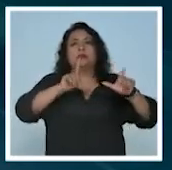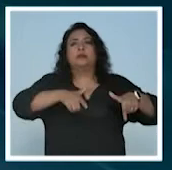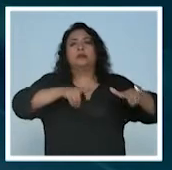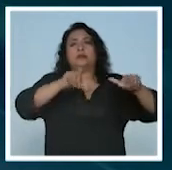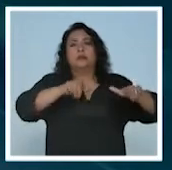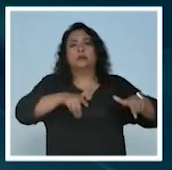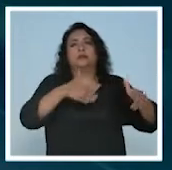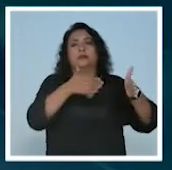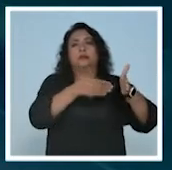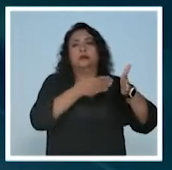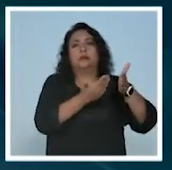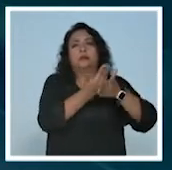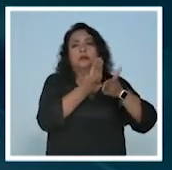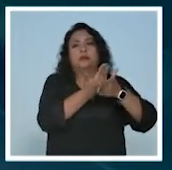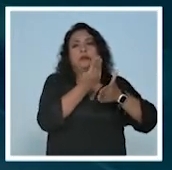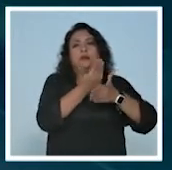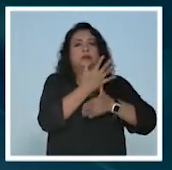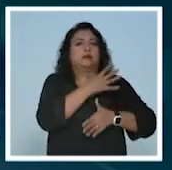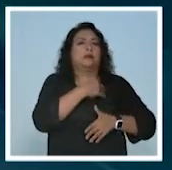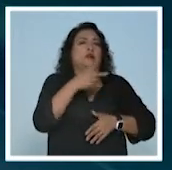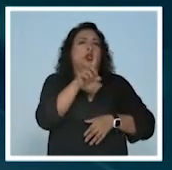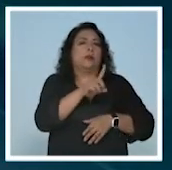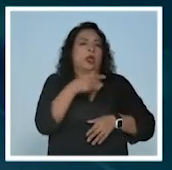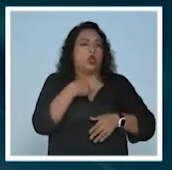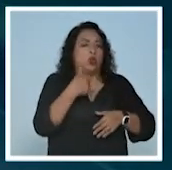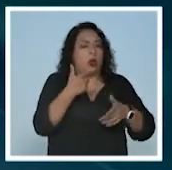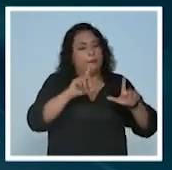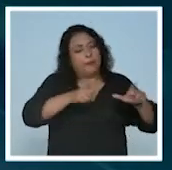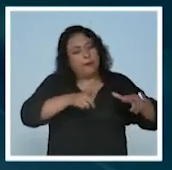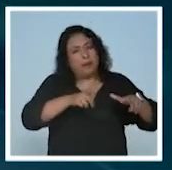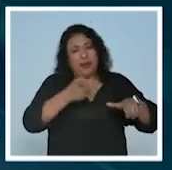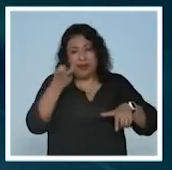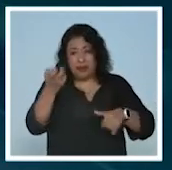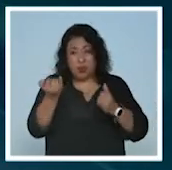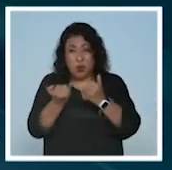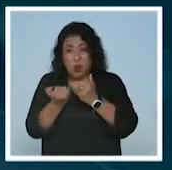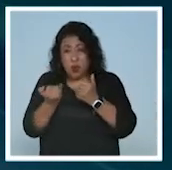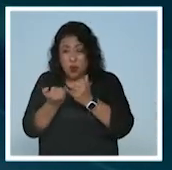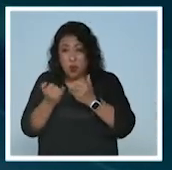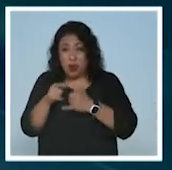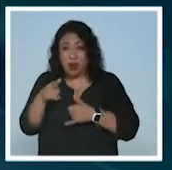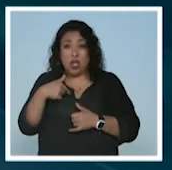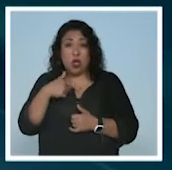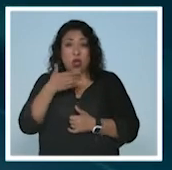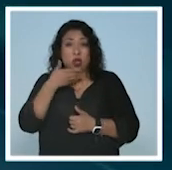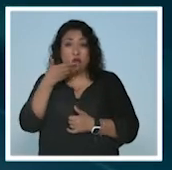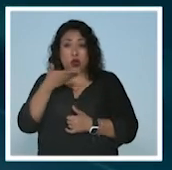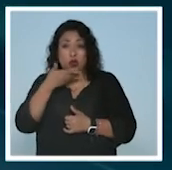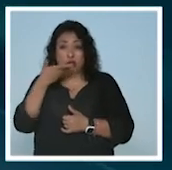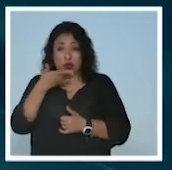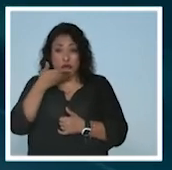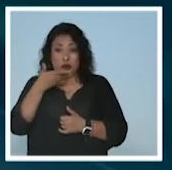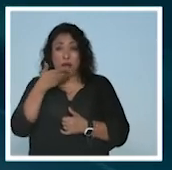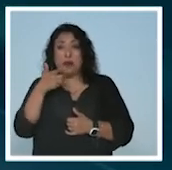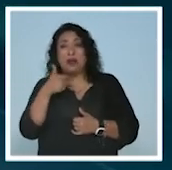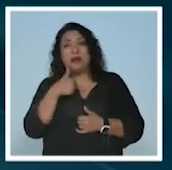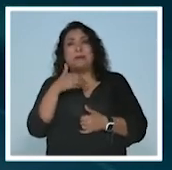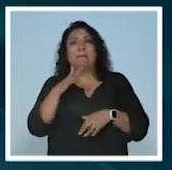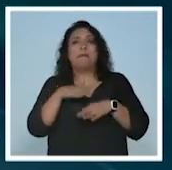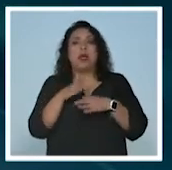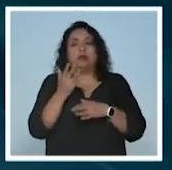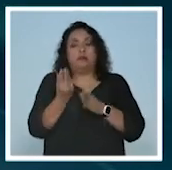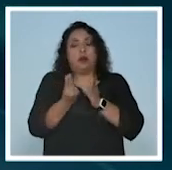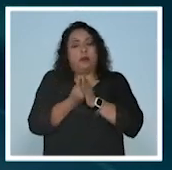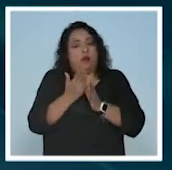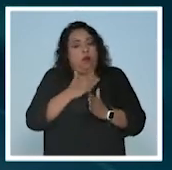en el desayuno a sus hijos un domingo. Y eso no ocurre en nuestra tradición, en donde somos más